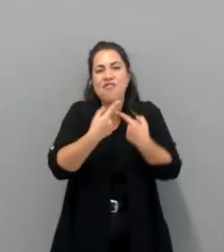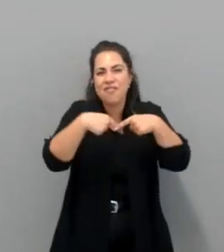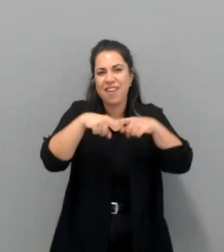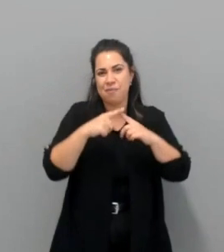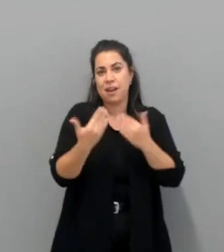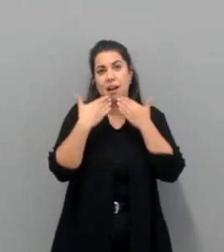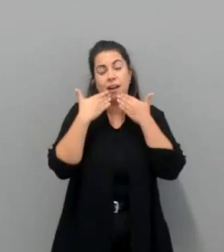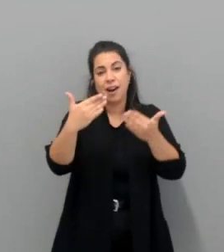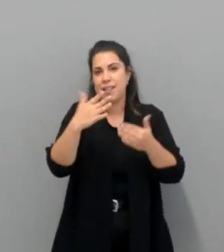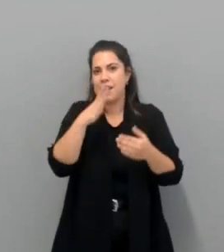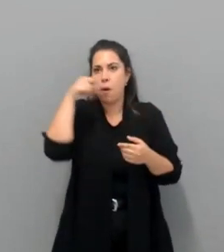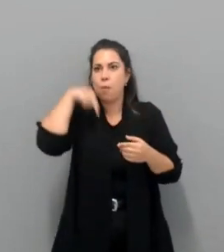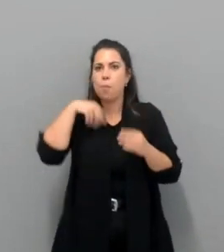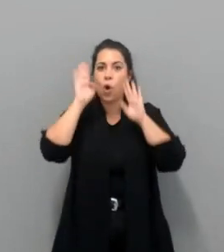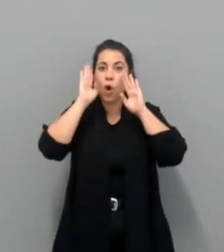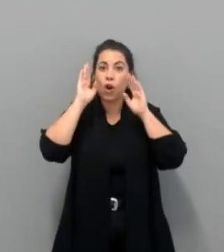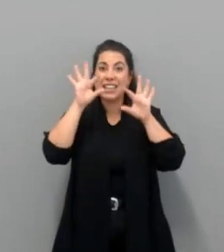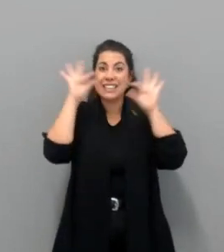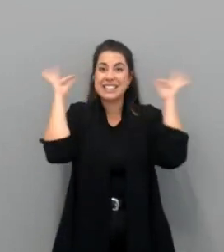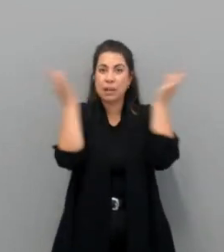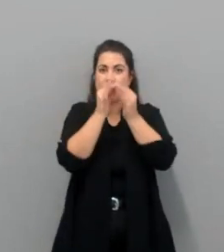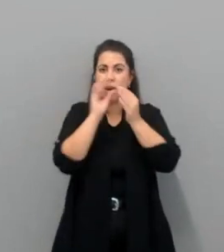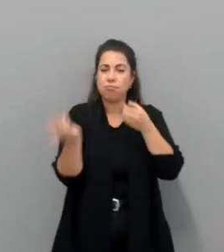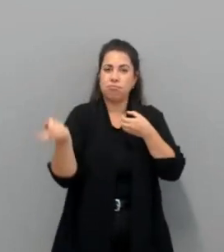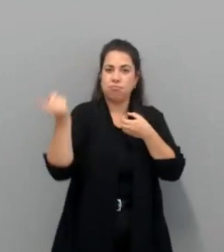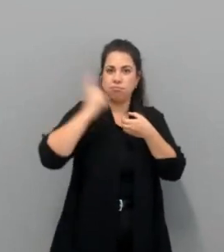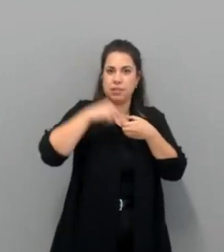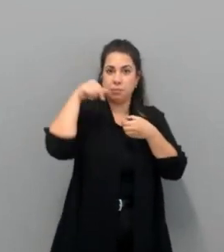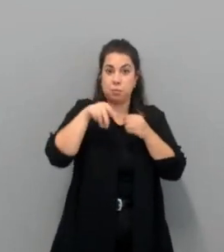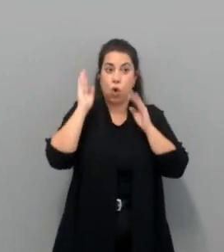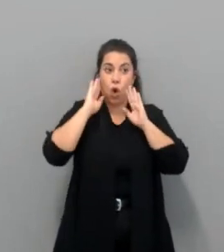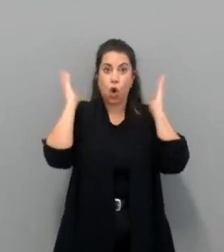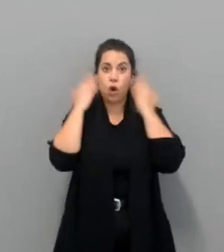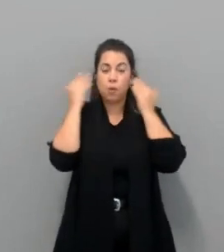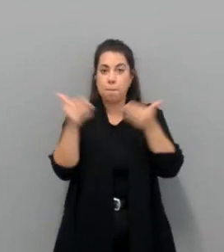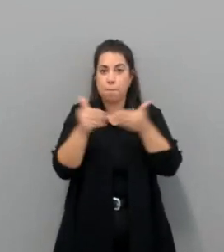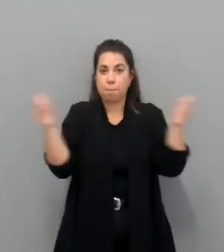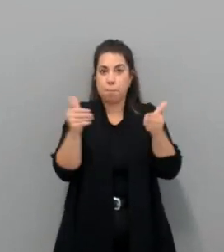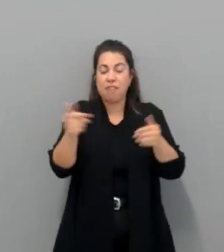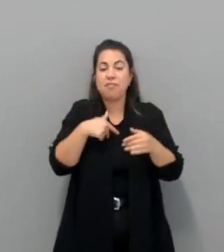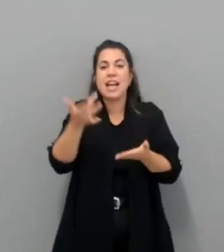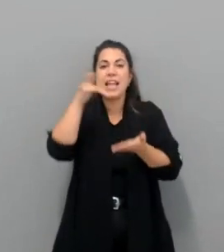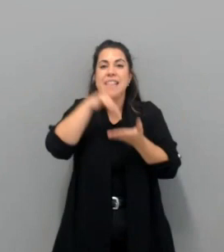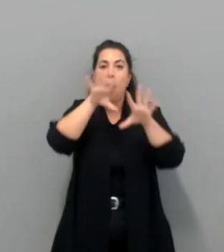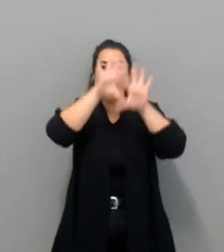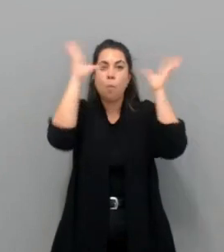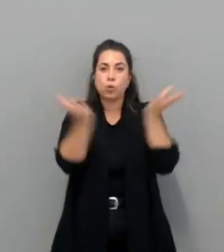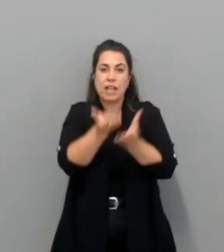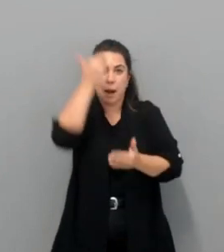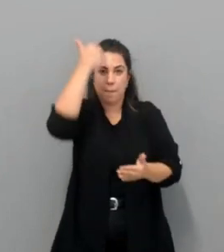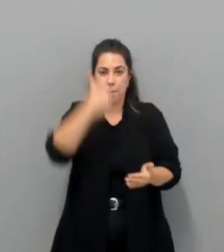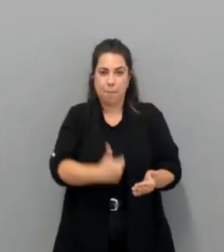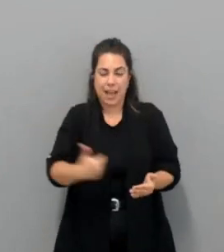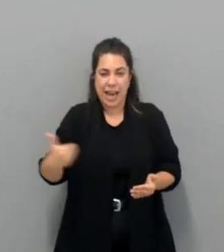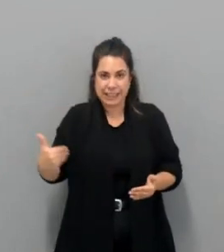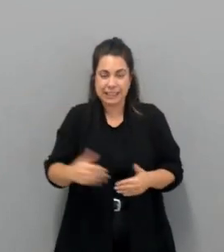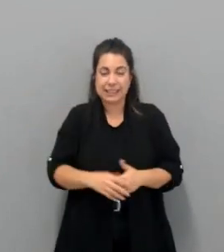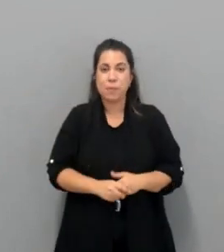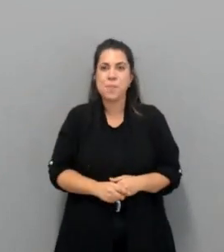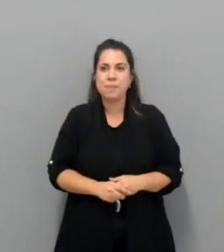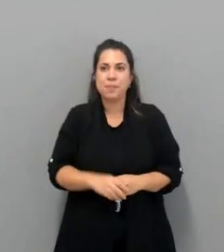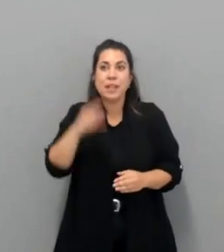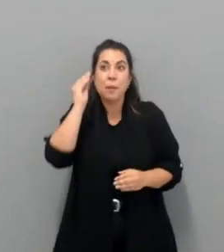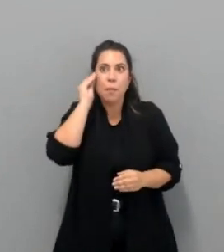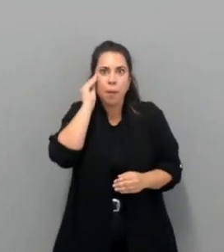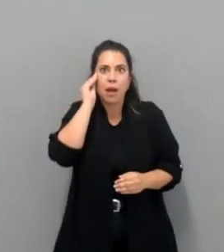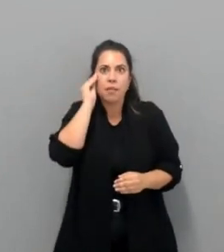por unirnos a este seminario con el que abrimos el Congreso del Día Mundial de la Parálisis Cerebral. Creo que